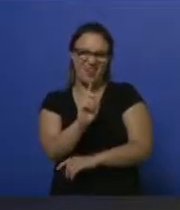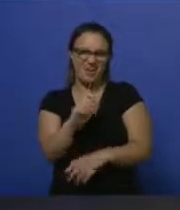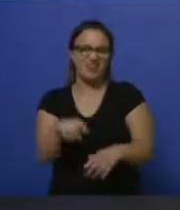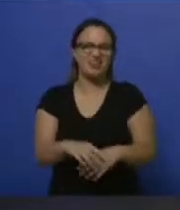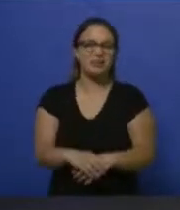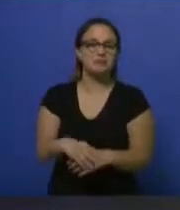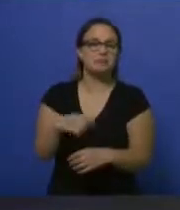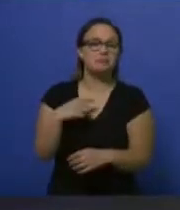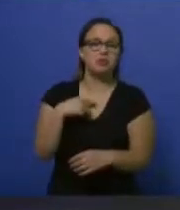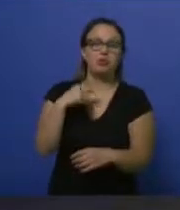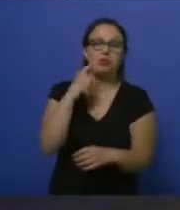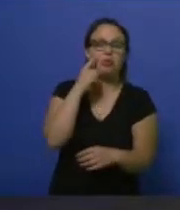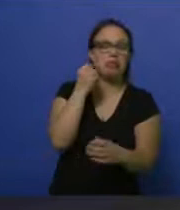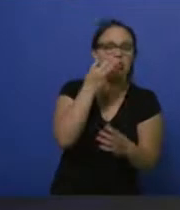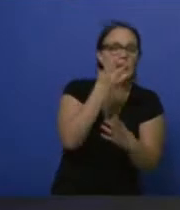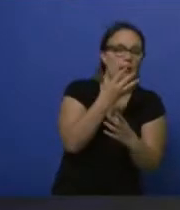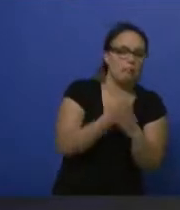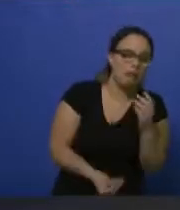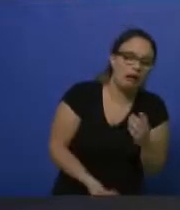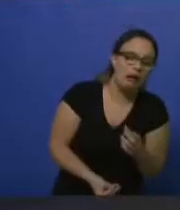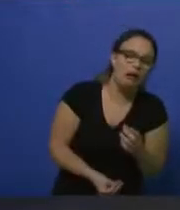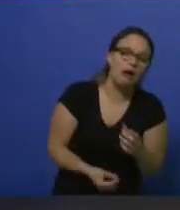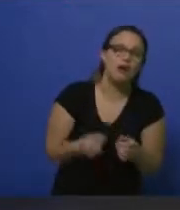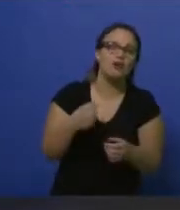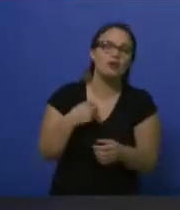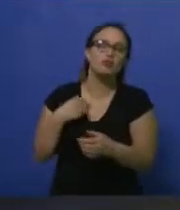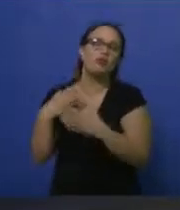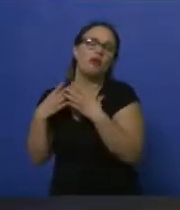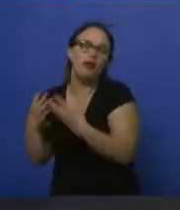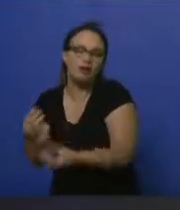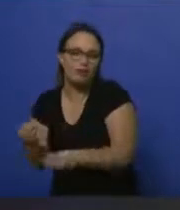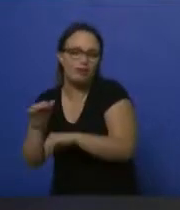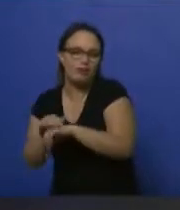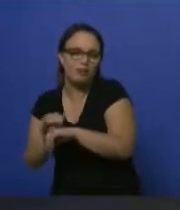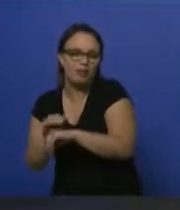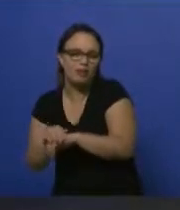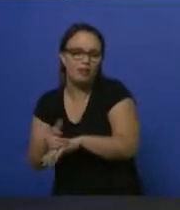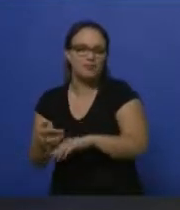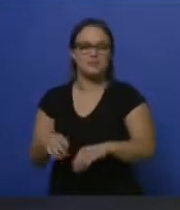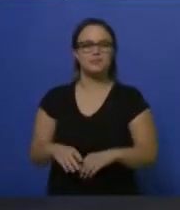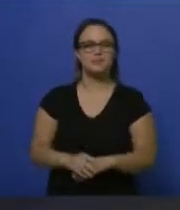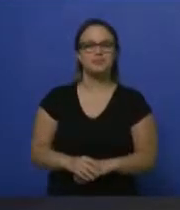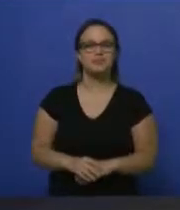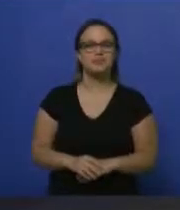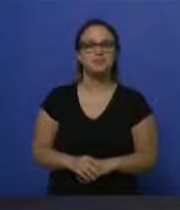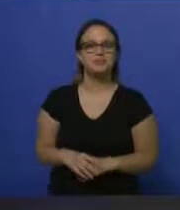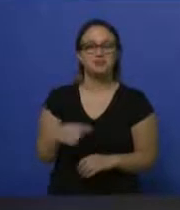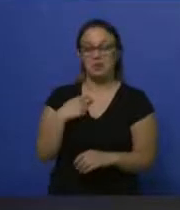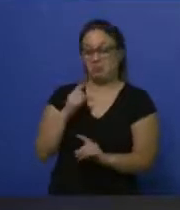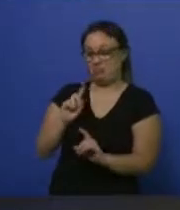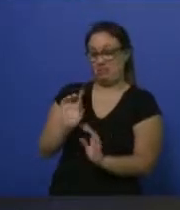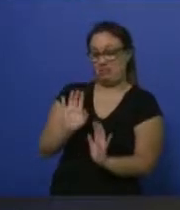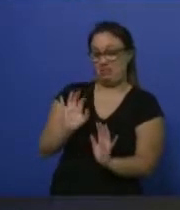día malo? ¿Lo han retado? No, yo lo contengo. Es mi amigo, así que yo lo banco. Bueno, perfecto. Sí, no me retó nadie, dice.